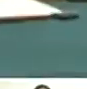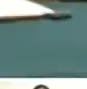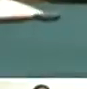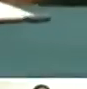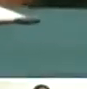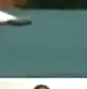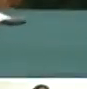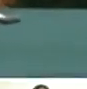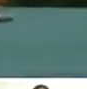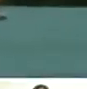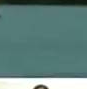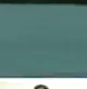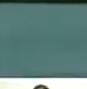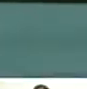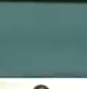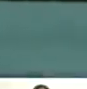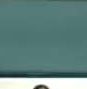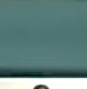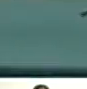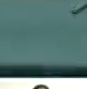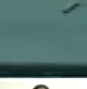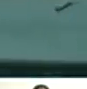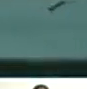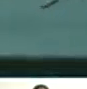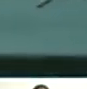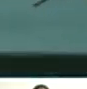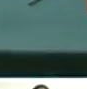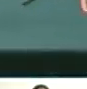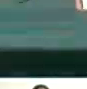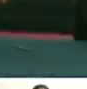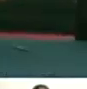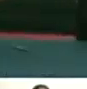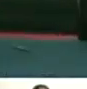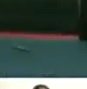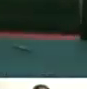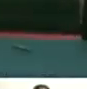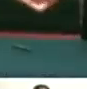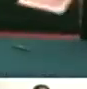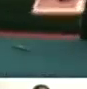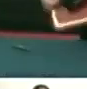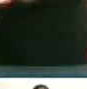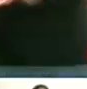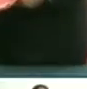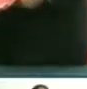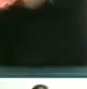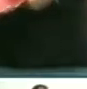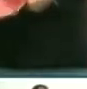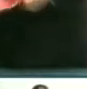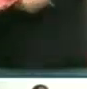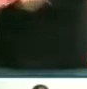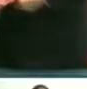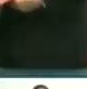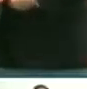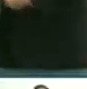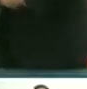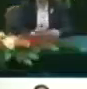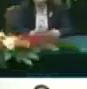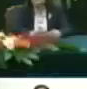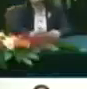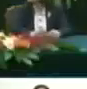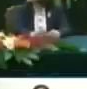un inmenso mercado. Avanzamos en productos específicos del agro venezolano, el aguacate